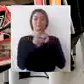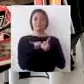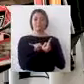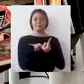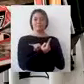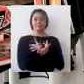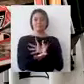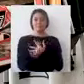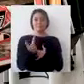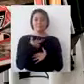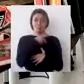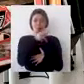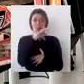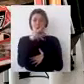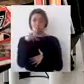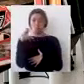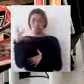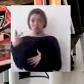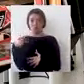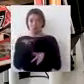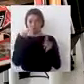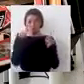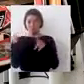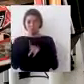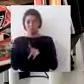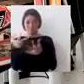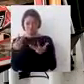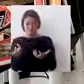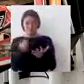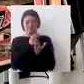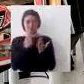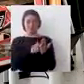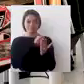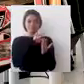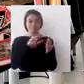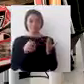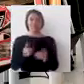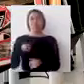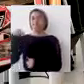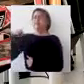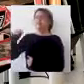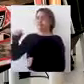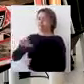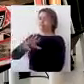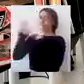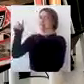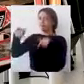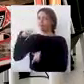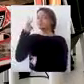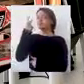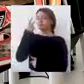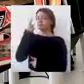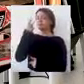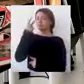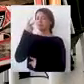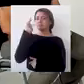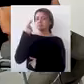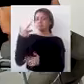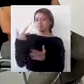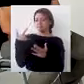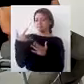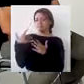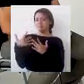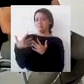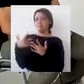más cómics. Claro, sí. De hecho, aquí en la ciudad están surgiendo también, ¿cierto? Ahorita hace poco comenzó a